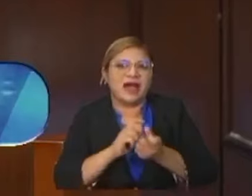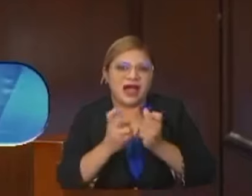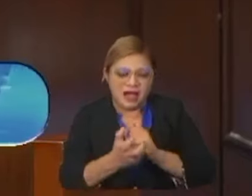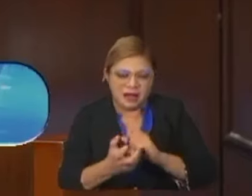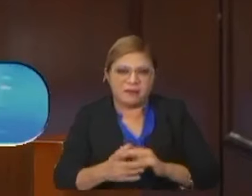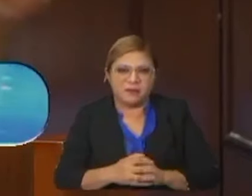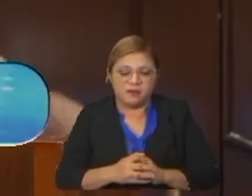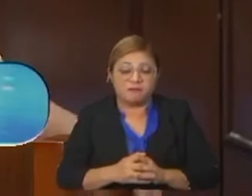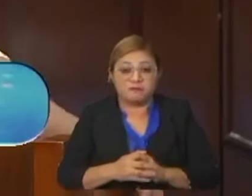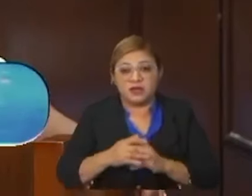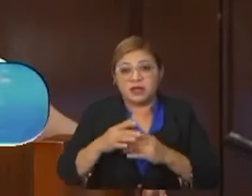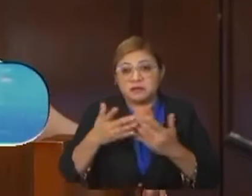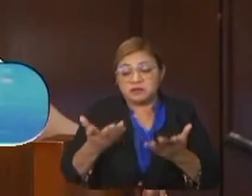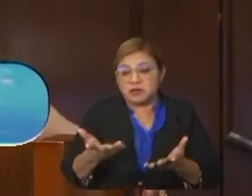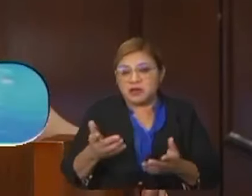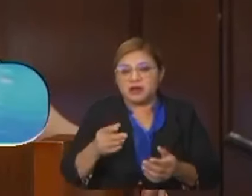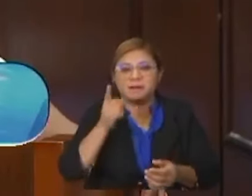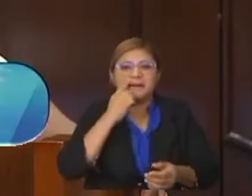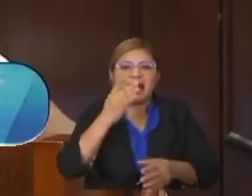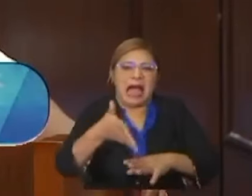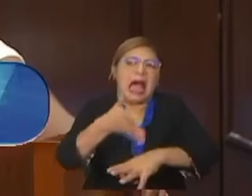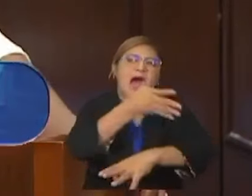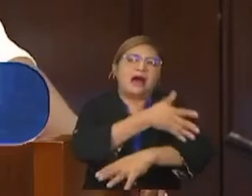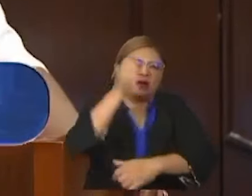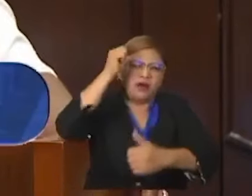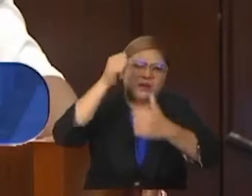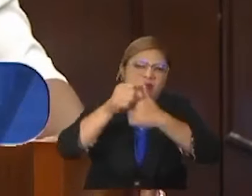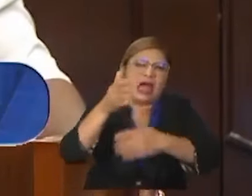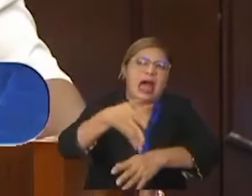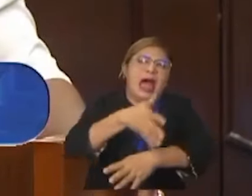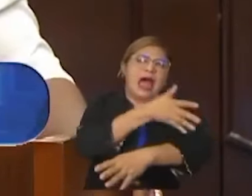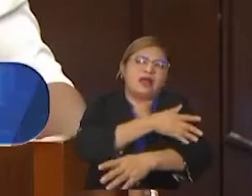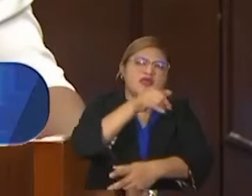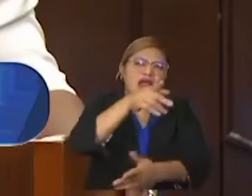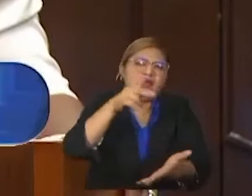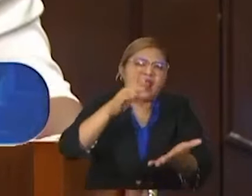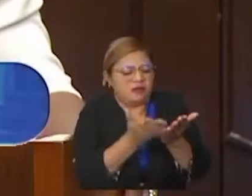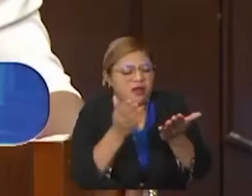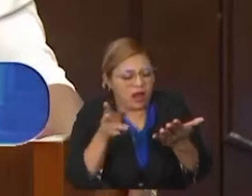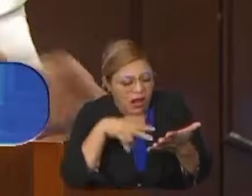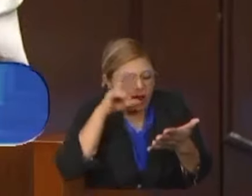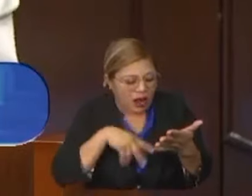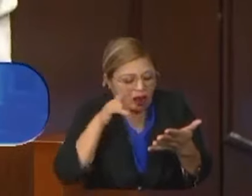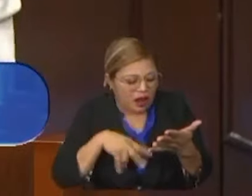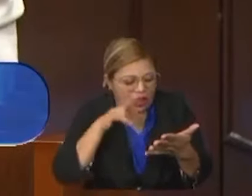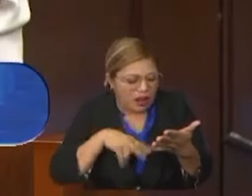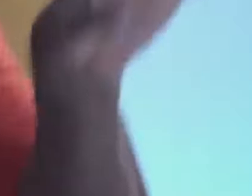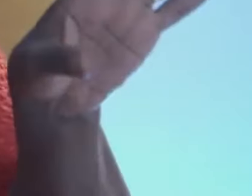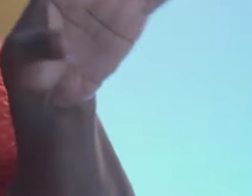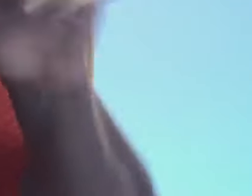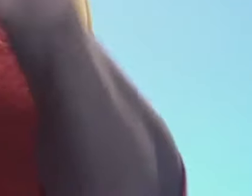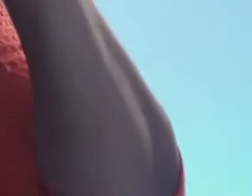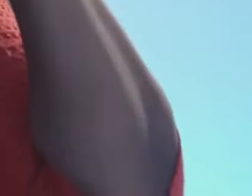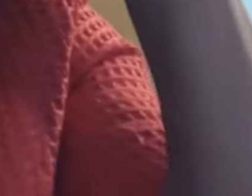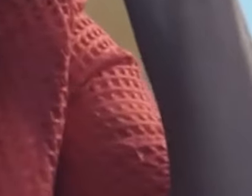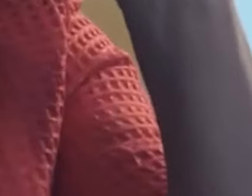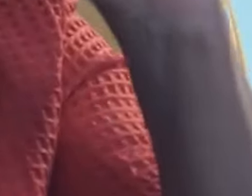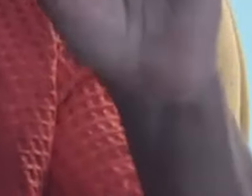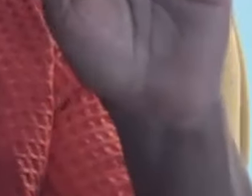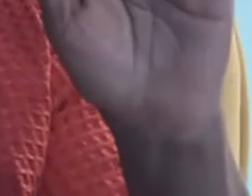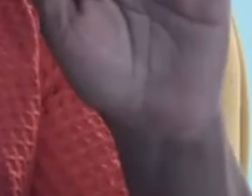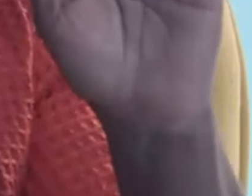puede haber en un libro de 70 páginas es reducirlo a la mediocridad, porque el mundo cambió. Otra cosa